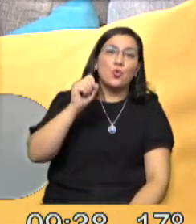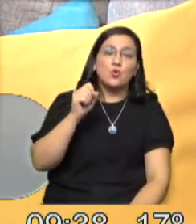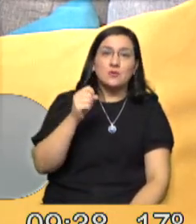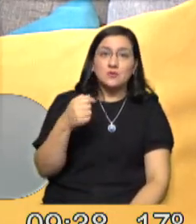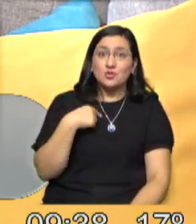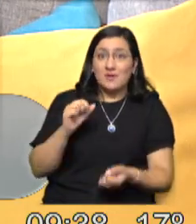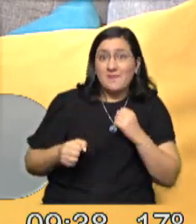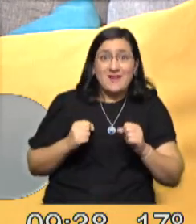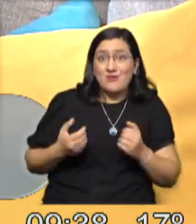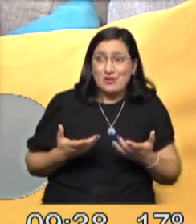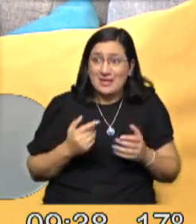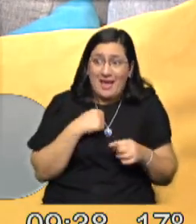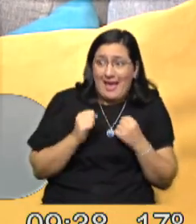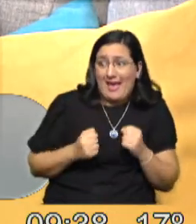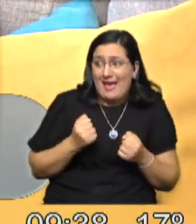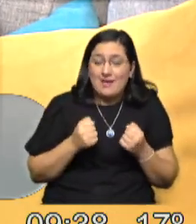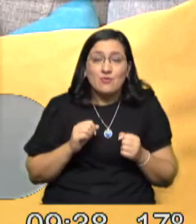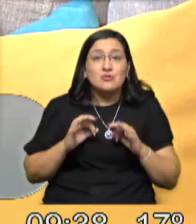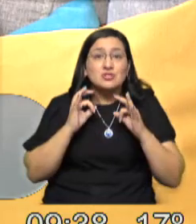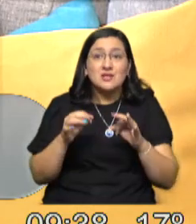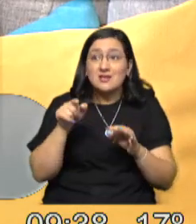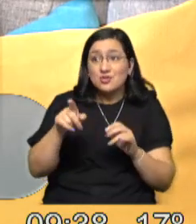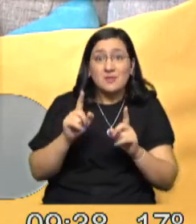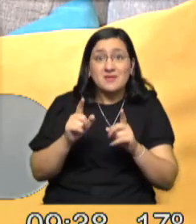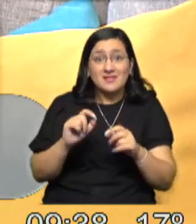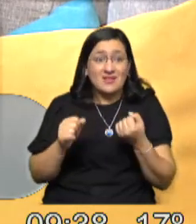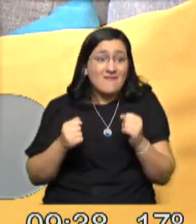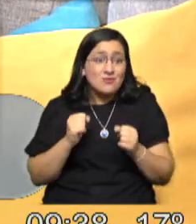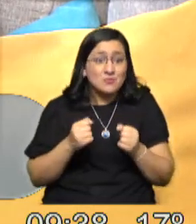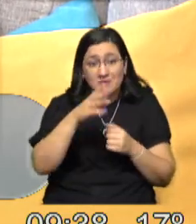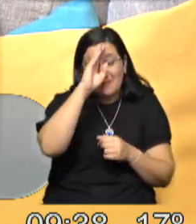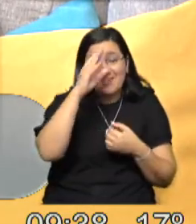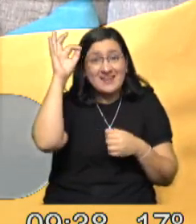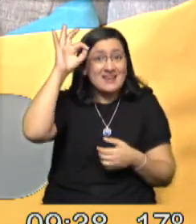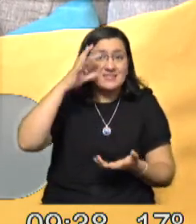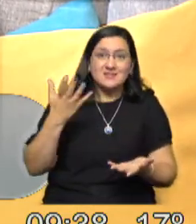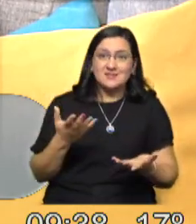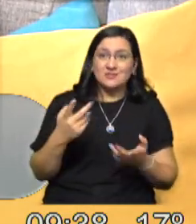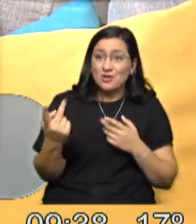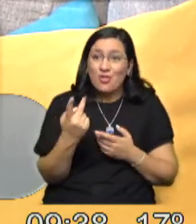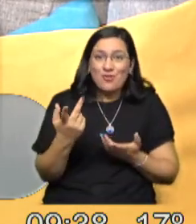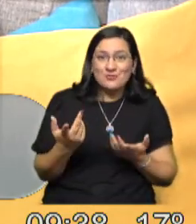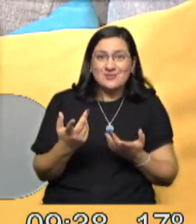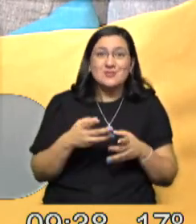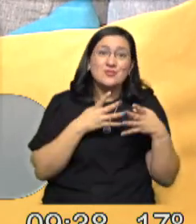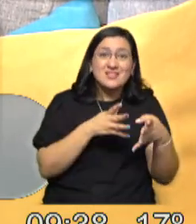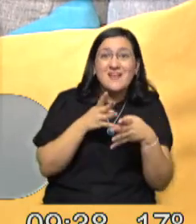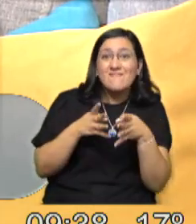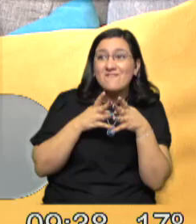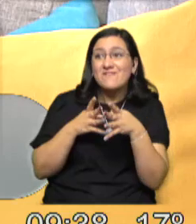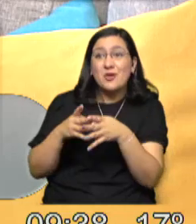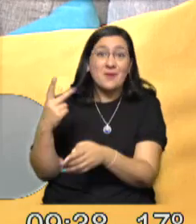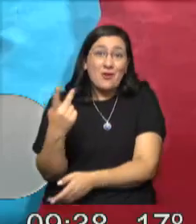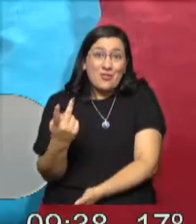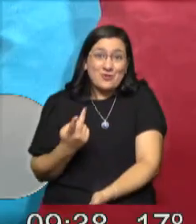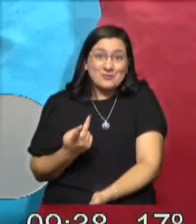yo estaba más nerviosa que ellos, pero llegué y ellos estaban sumamente nerviosos de que, claro, que iban a aprender algo nuevo. Entonces, verlo por ese lado, ¿no? Que es un desafío para ambos, para ambos